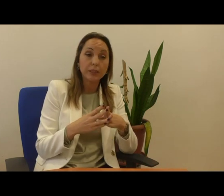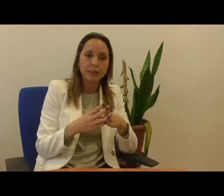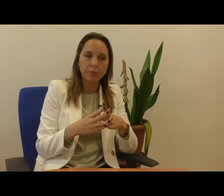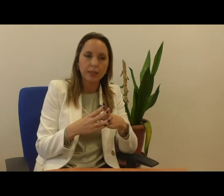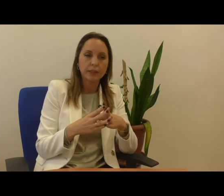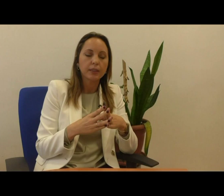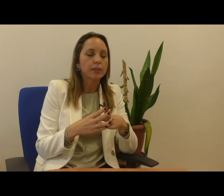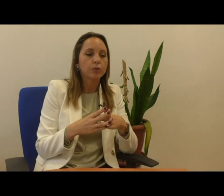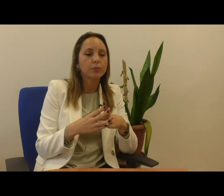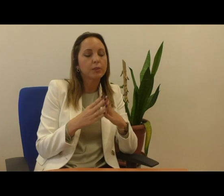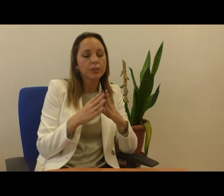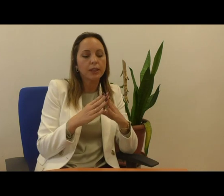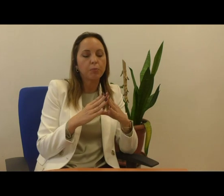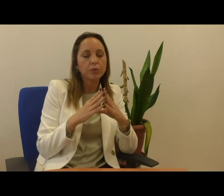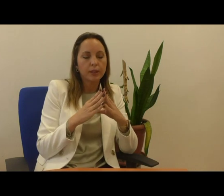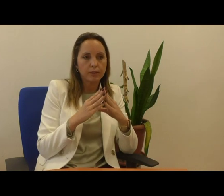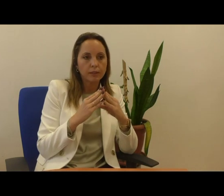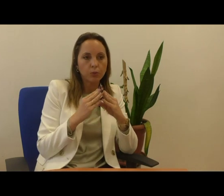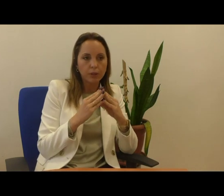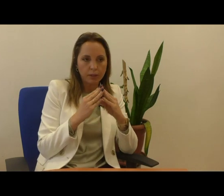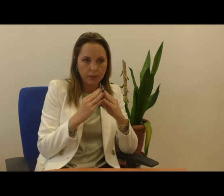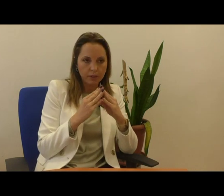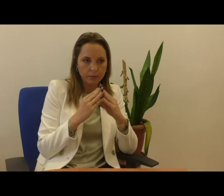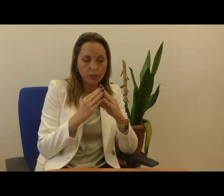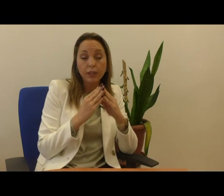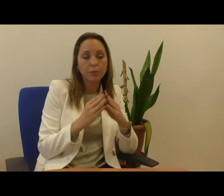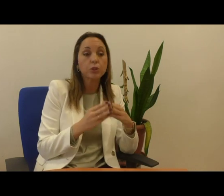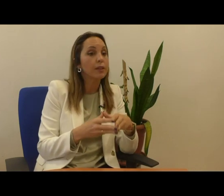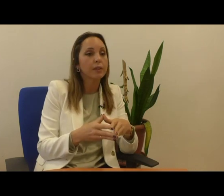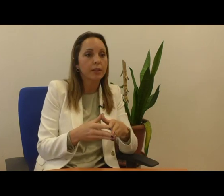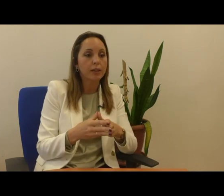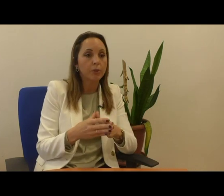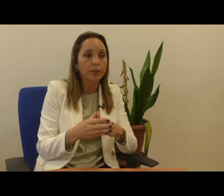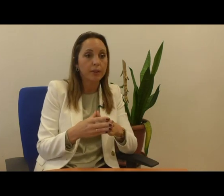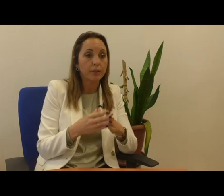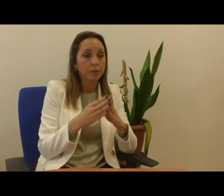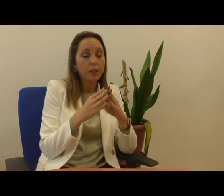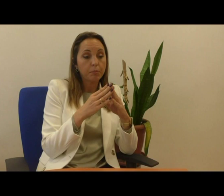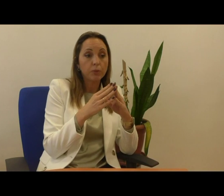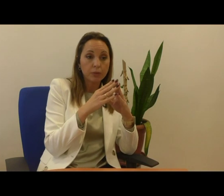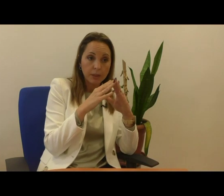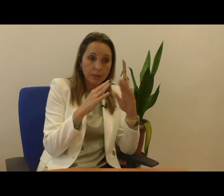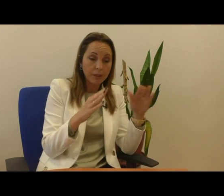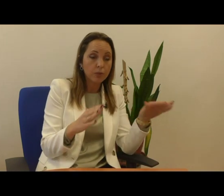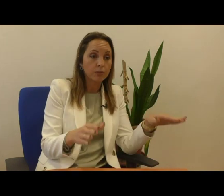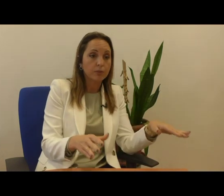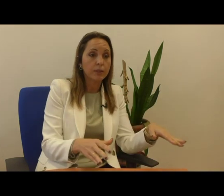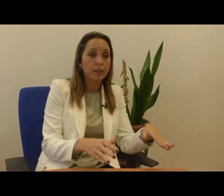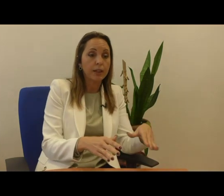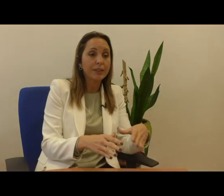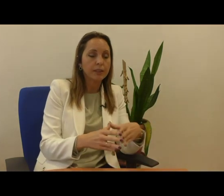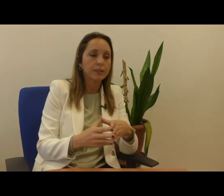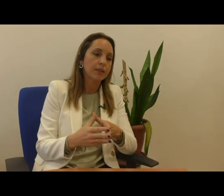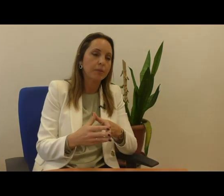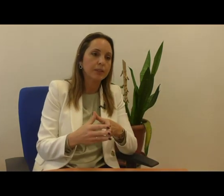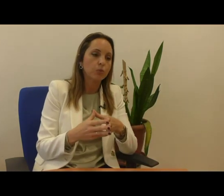más visible, ¿no? Digamos que es la punta de un iceberg, de lo que llamamos el iceberg de la violencia. Pero debajo, en